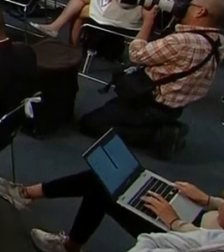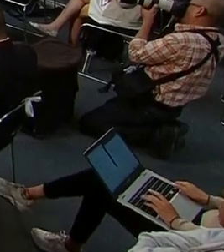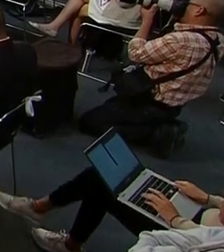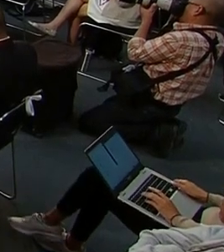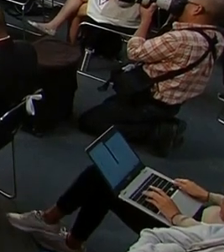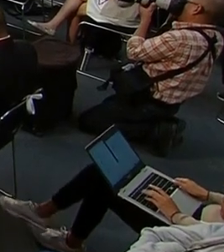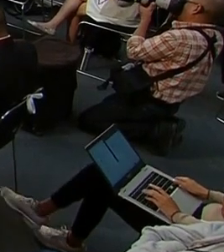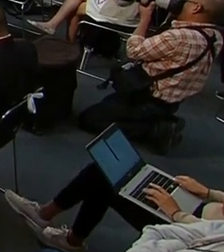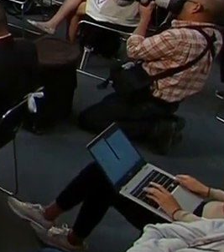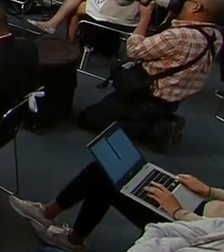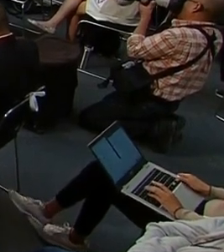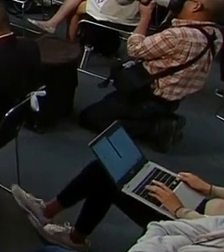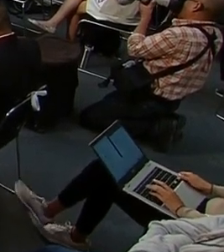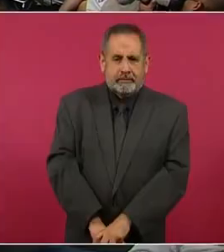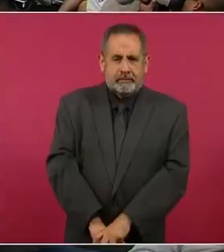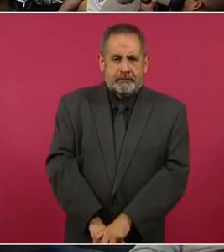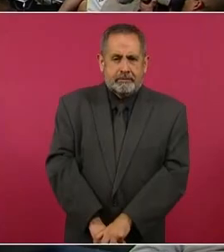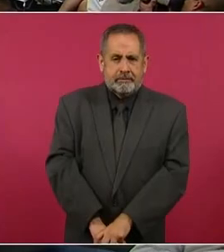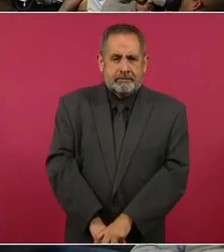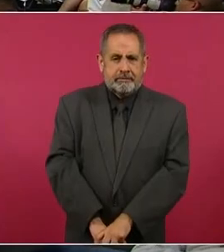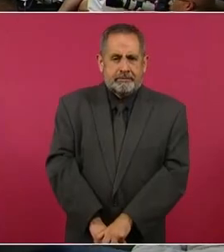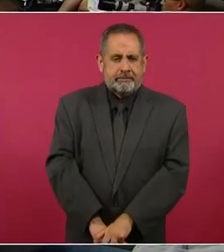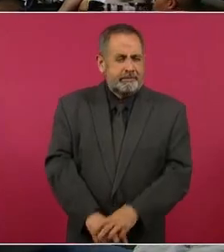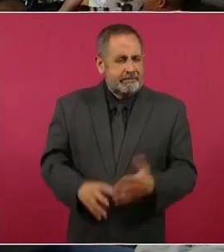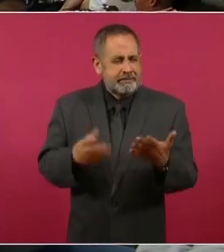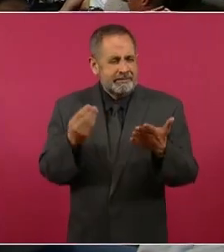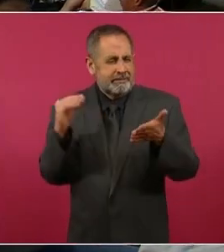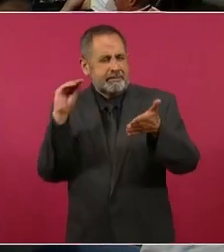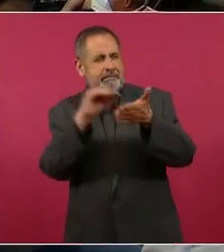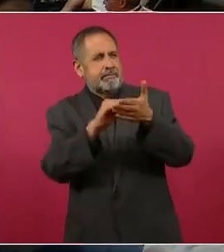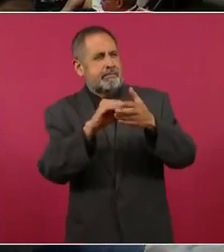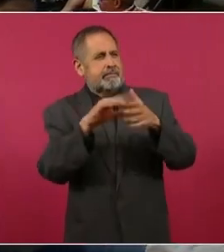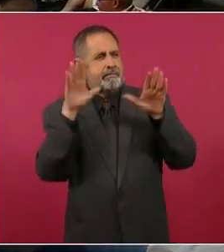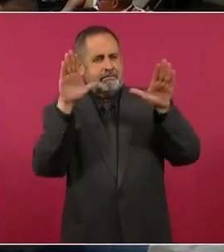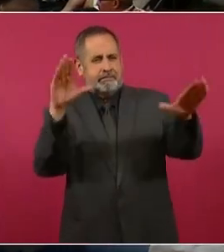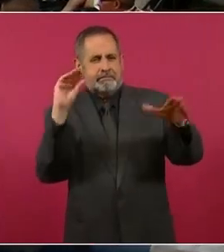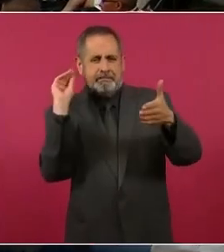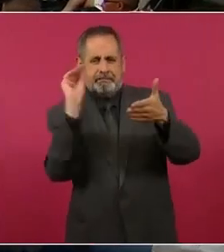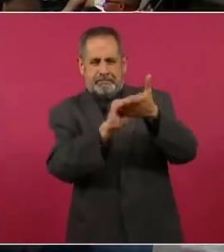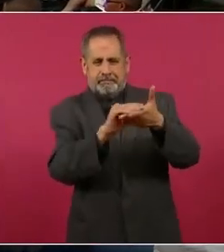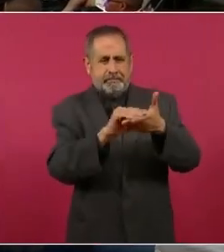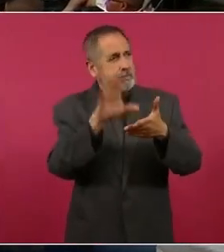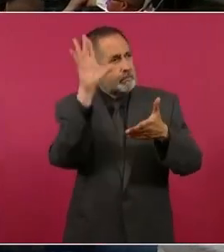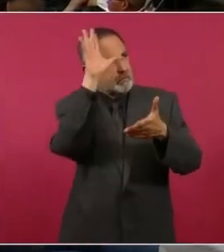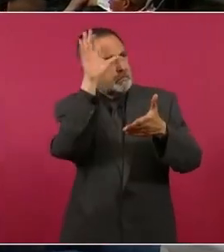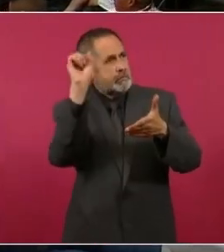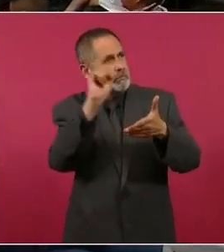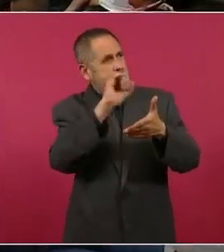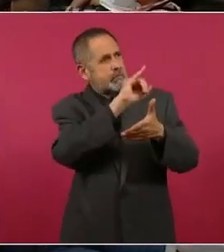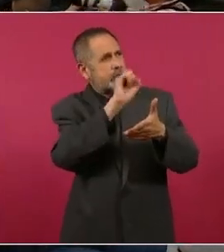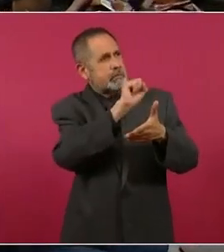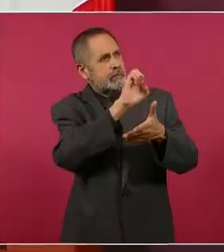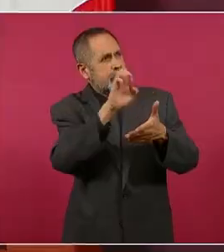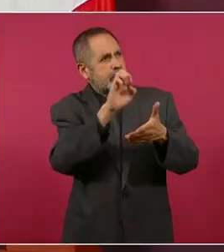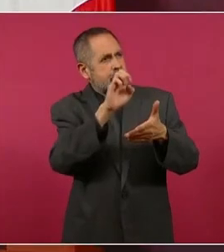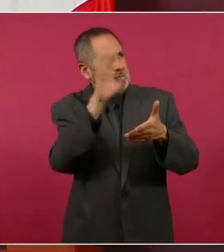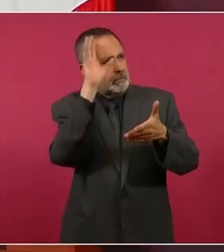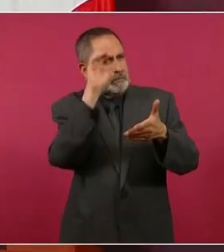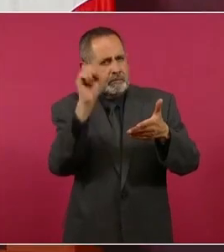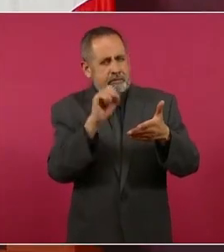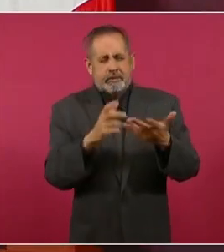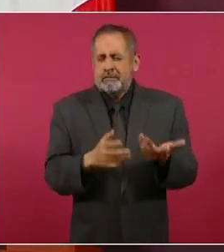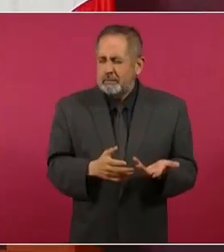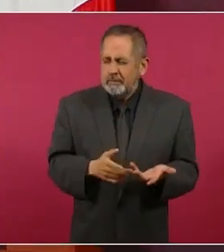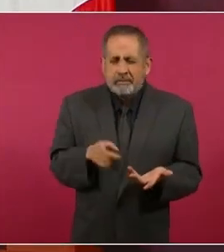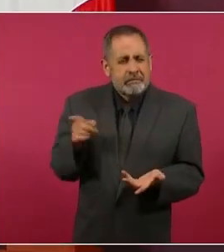Morelos, que Morelos lo que buscaba era la igualdad. En su célebre documento